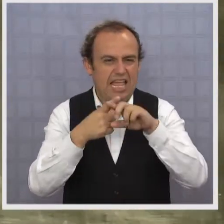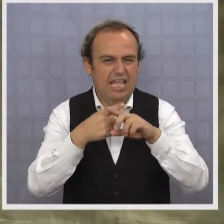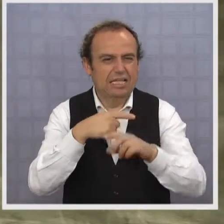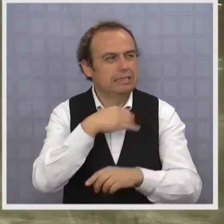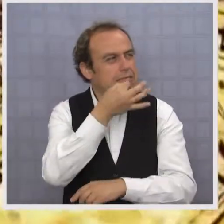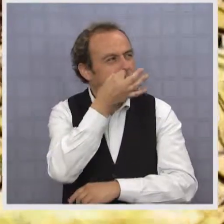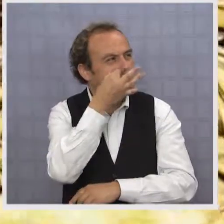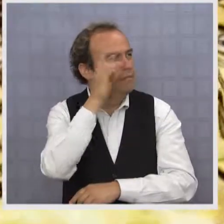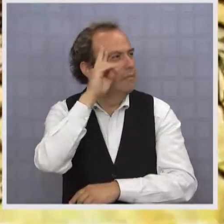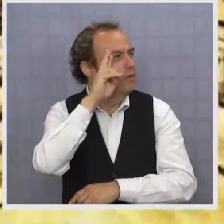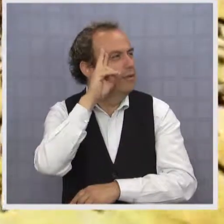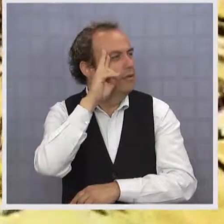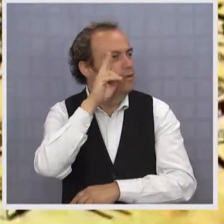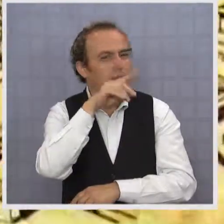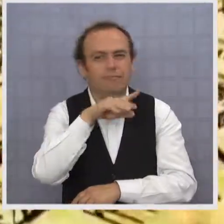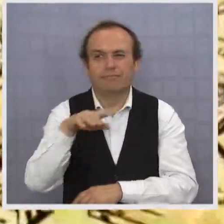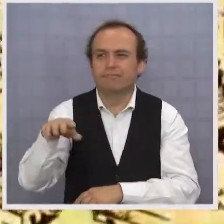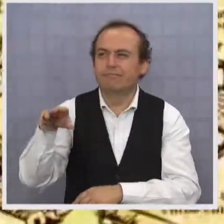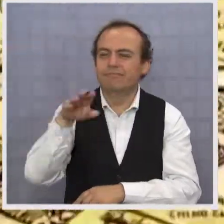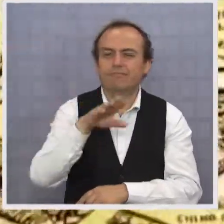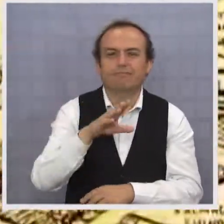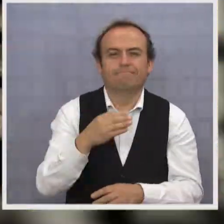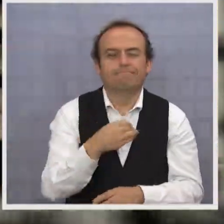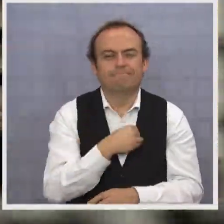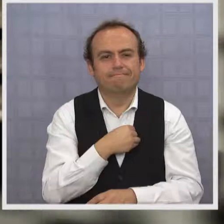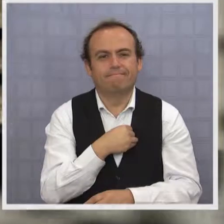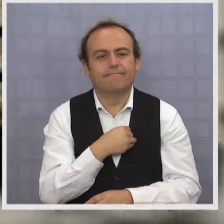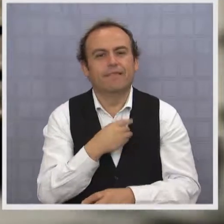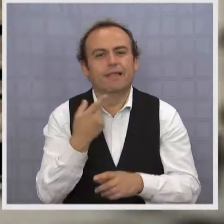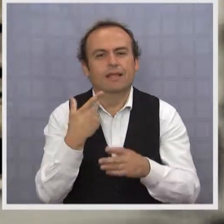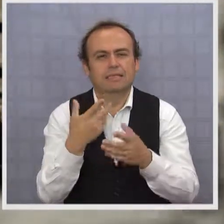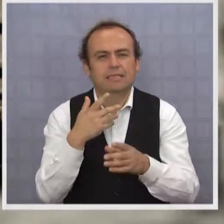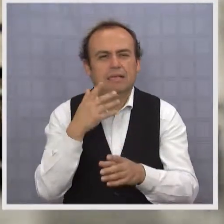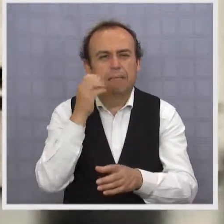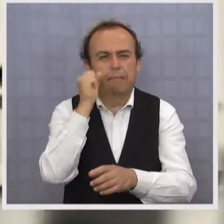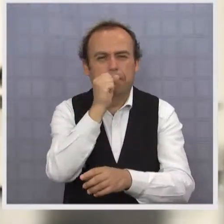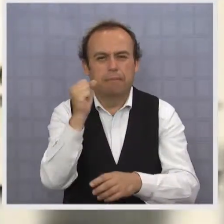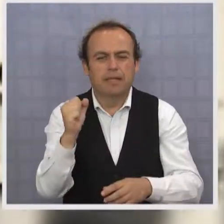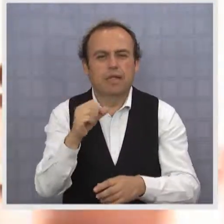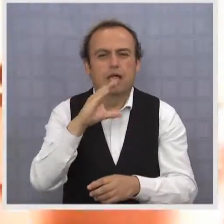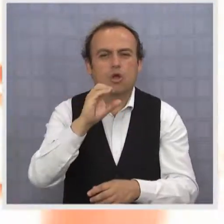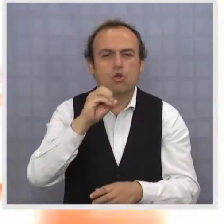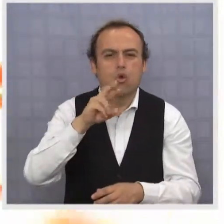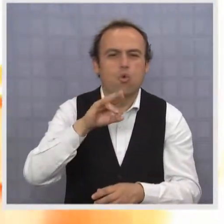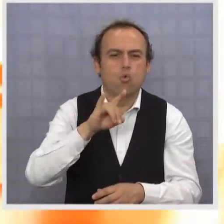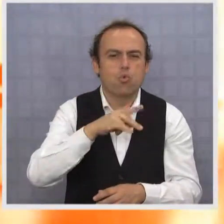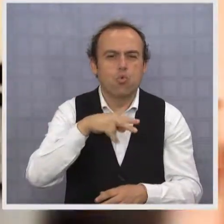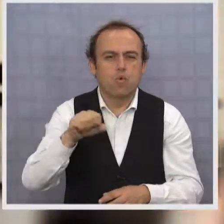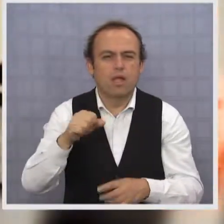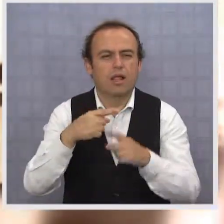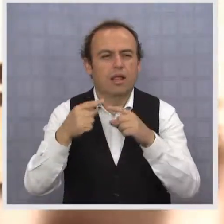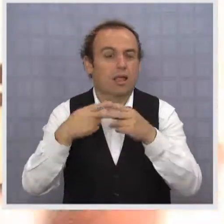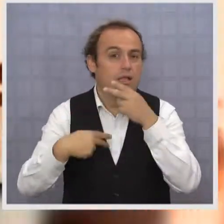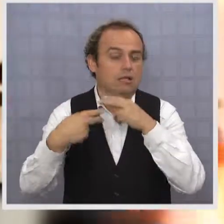otras situaciones graves como las masacres de La Coruña, Buenaventura, Marucia, entre otras. La verdad que la toca